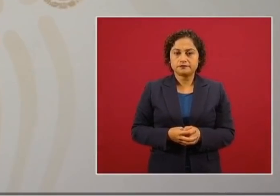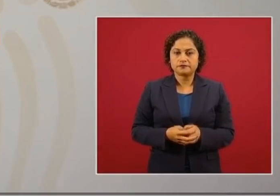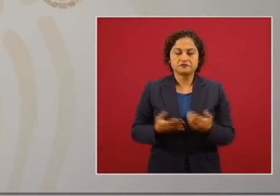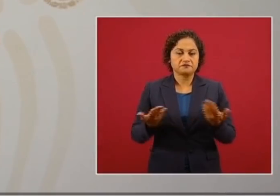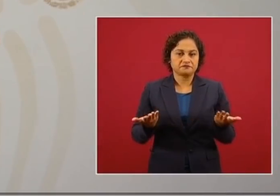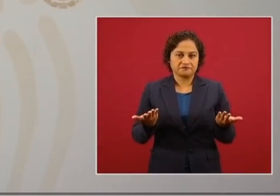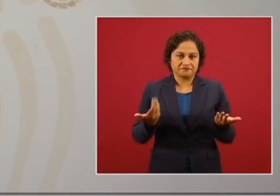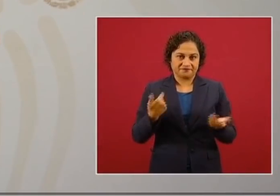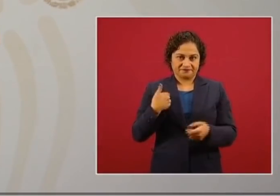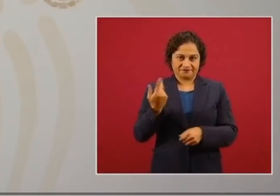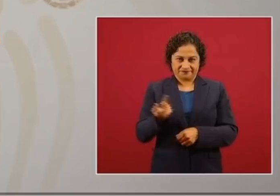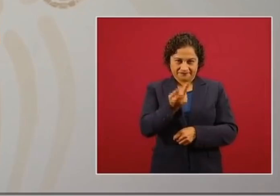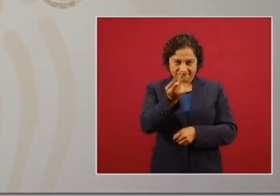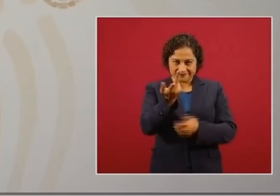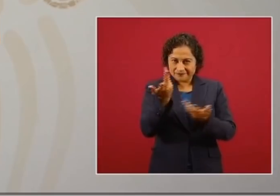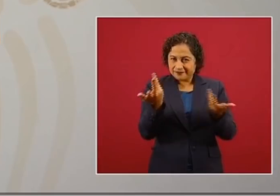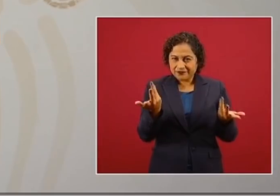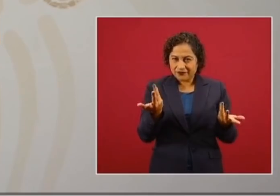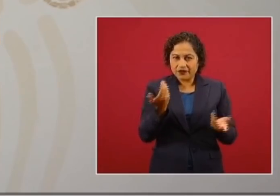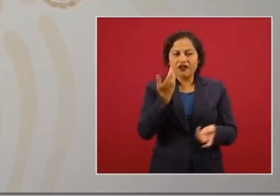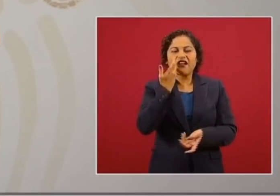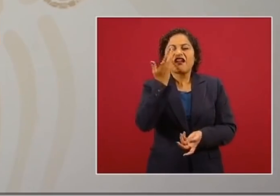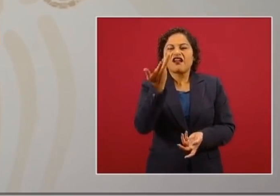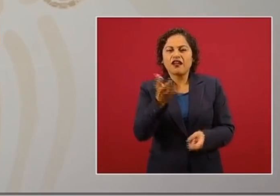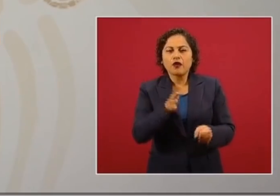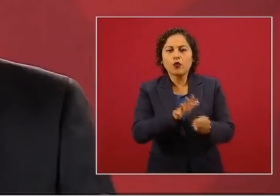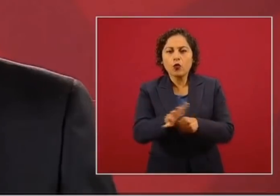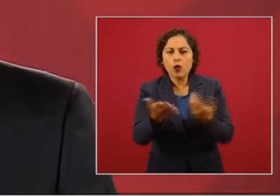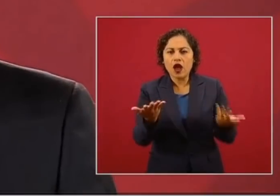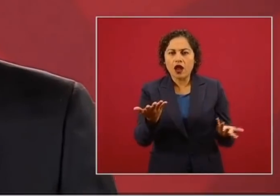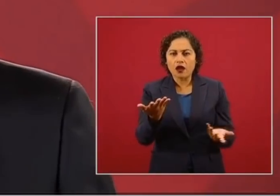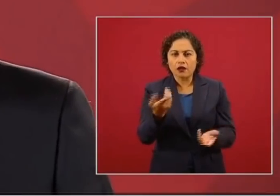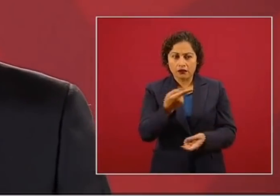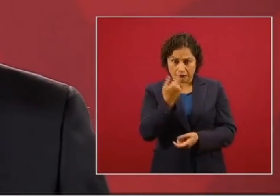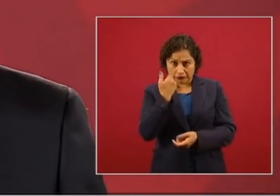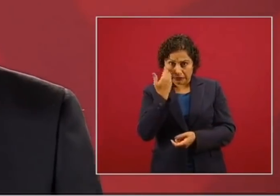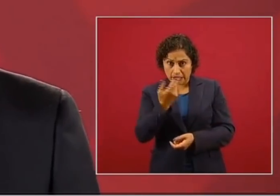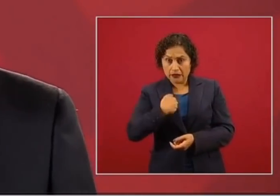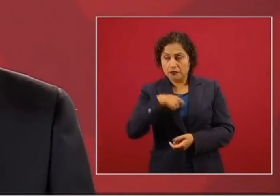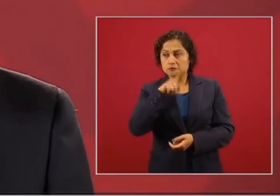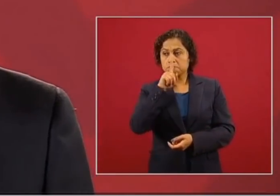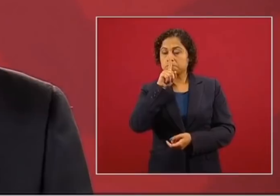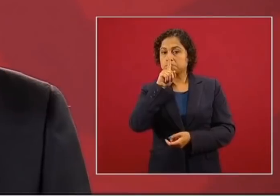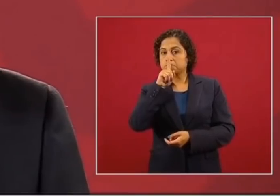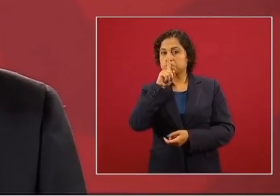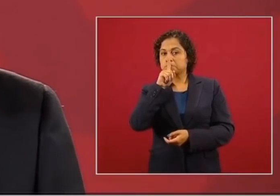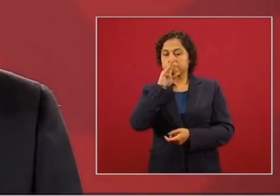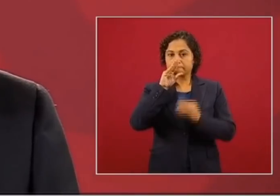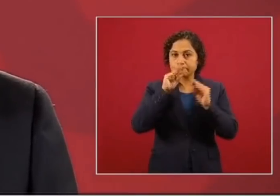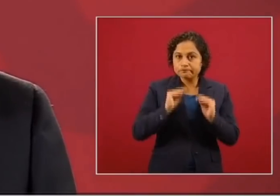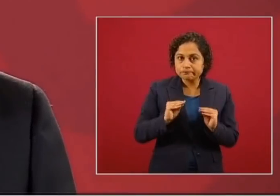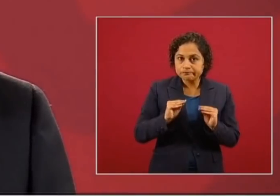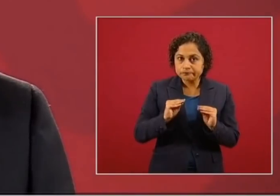¿qué quieren? ¿Que no hablemos? ¿Que ya no haya